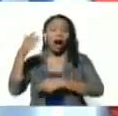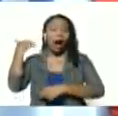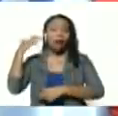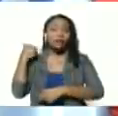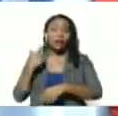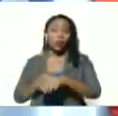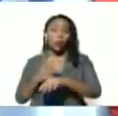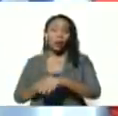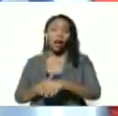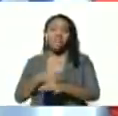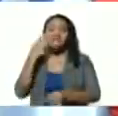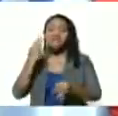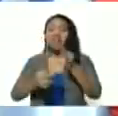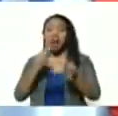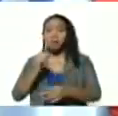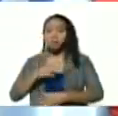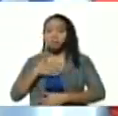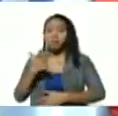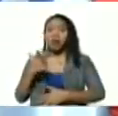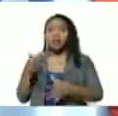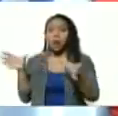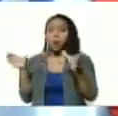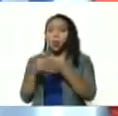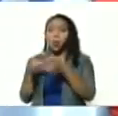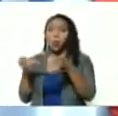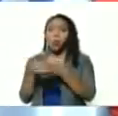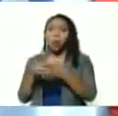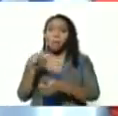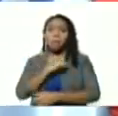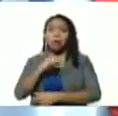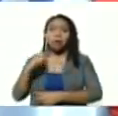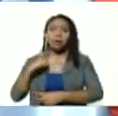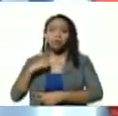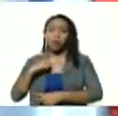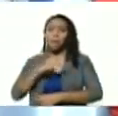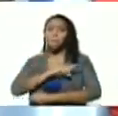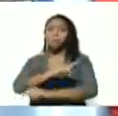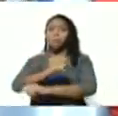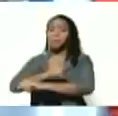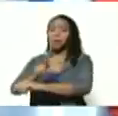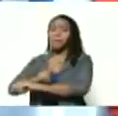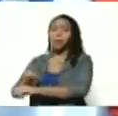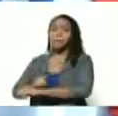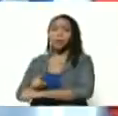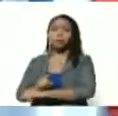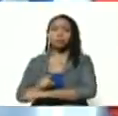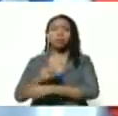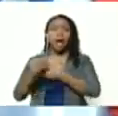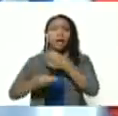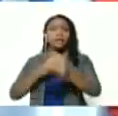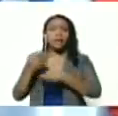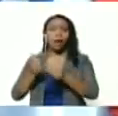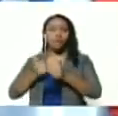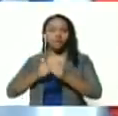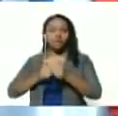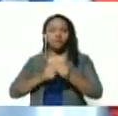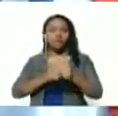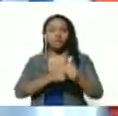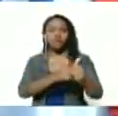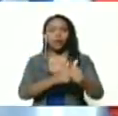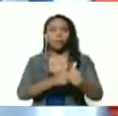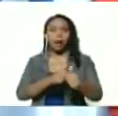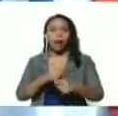hora, fiscal general, tenía un bufete privado a su mando, a su mano, para perseguir,